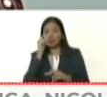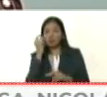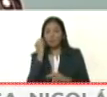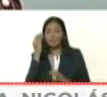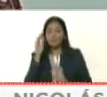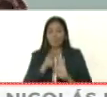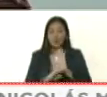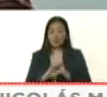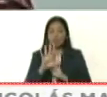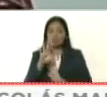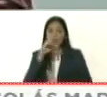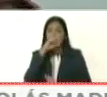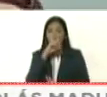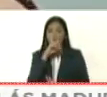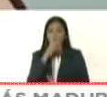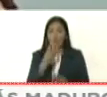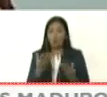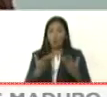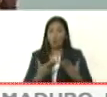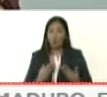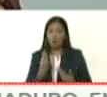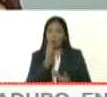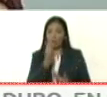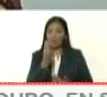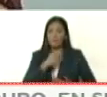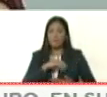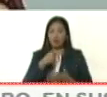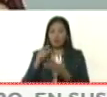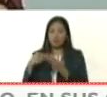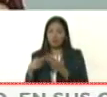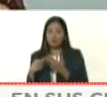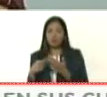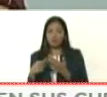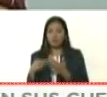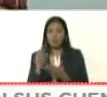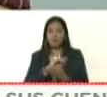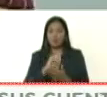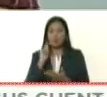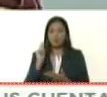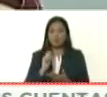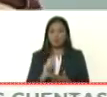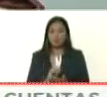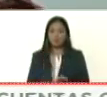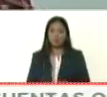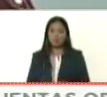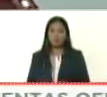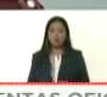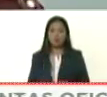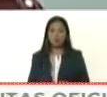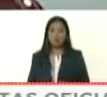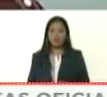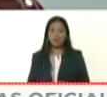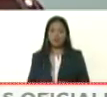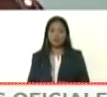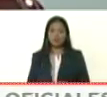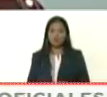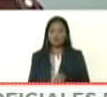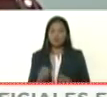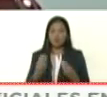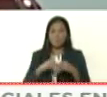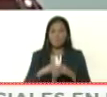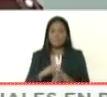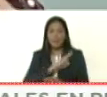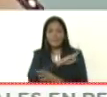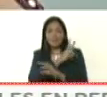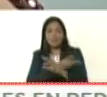5 años reciben los alimentos más esos productos terapéuticos nutricionales que tienen, son enriquecidos con vitaminas